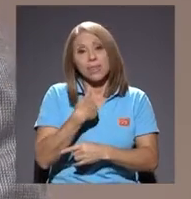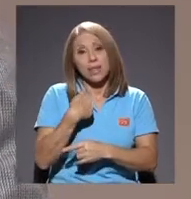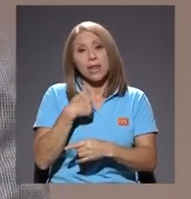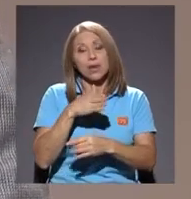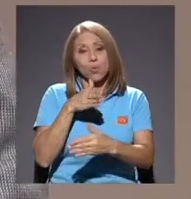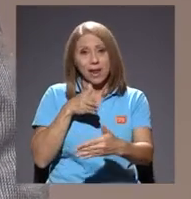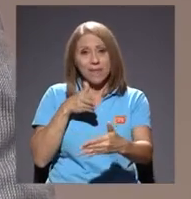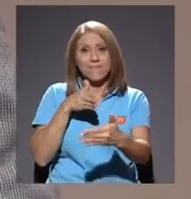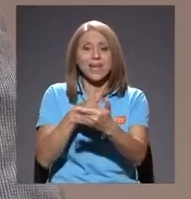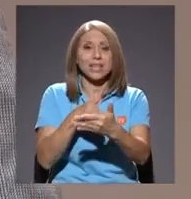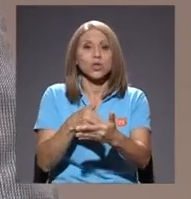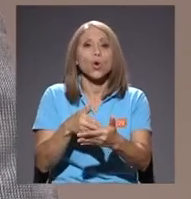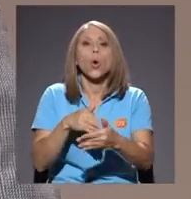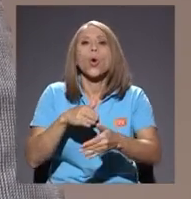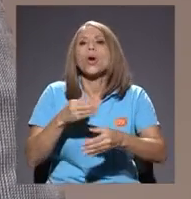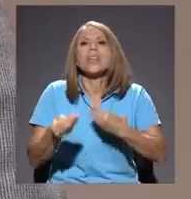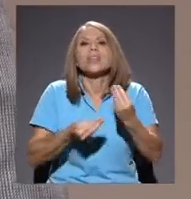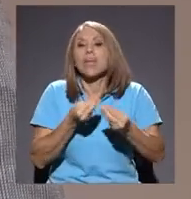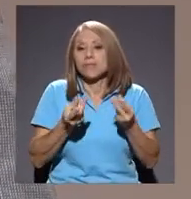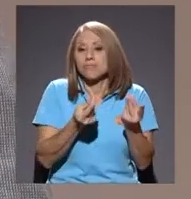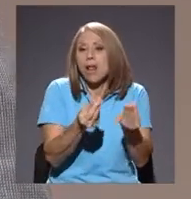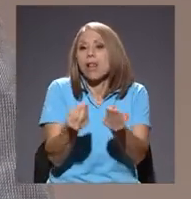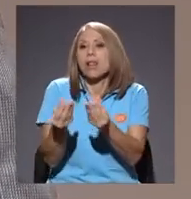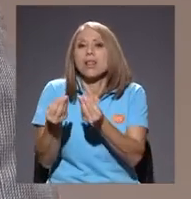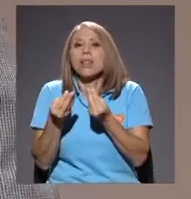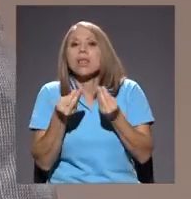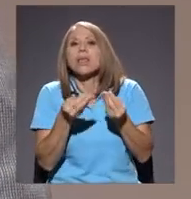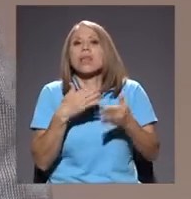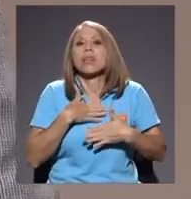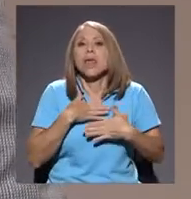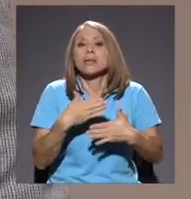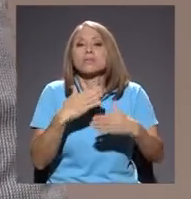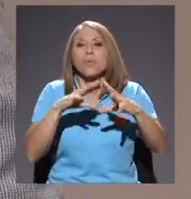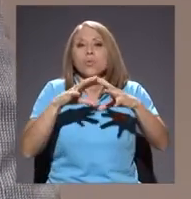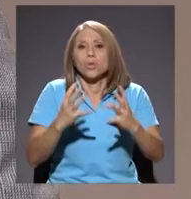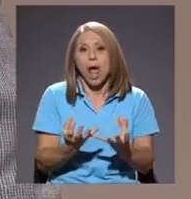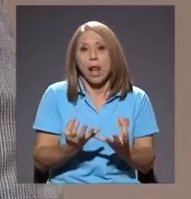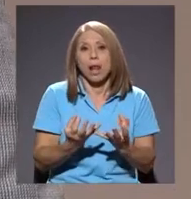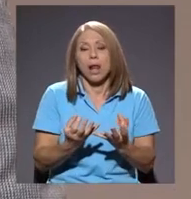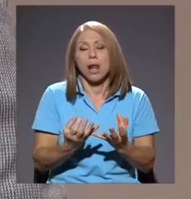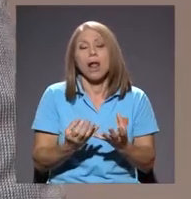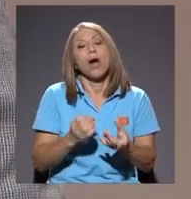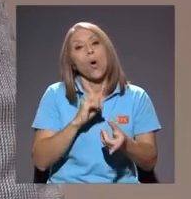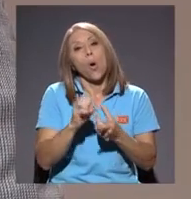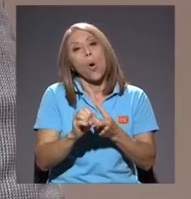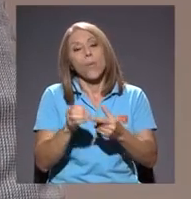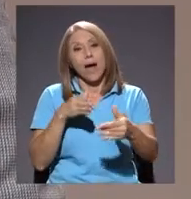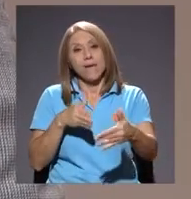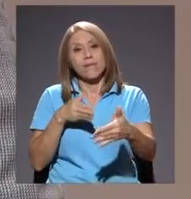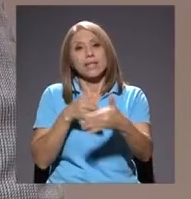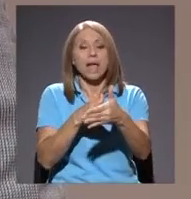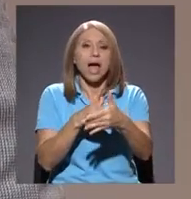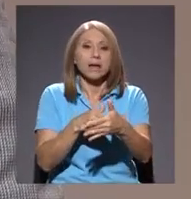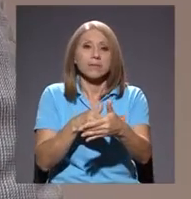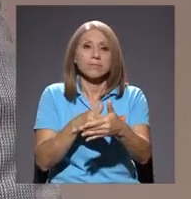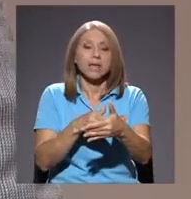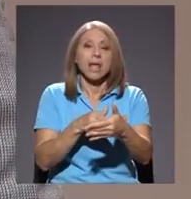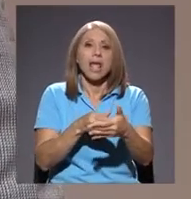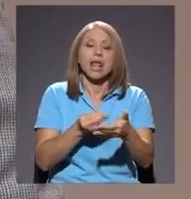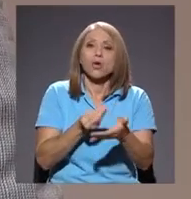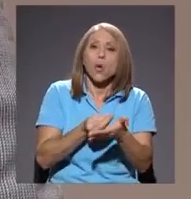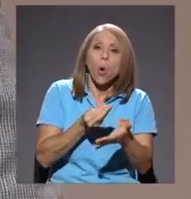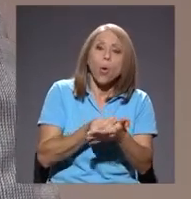la liquidez mundial y en particular puede no va a afectar más bien el costo de financiamiento